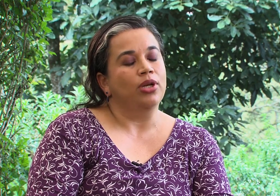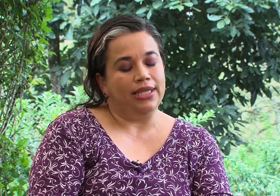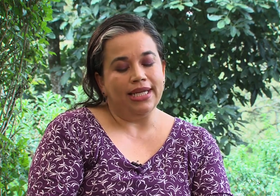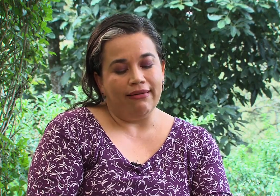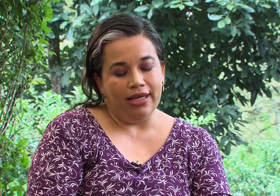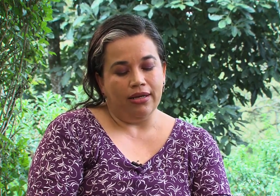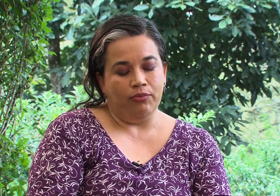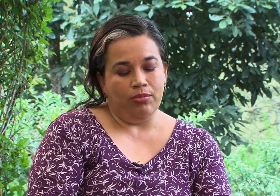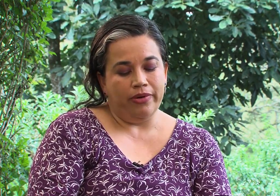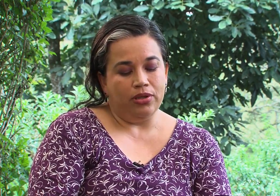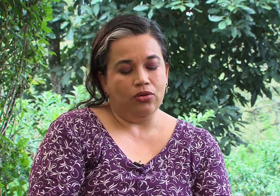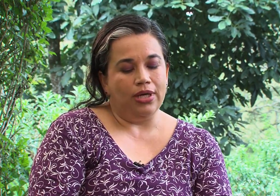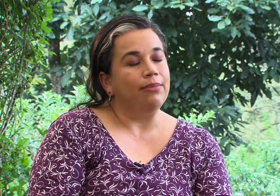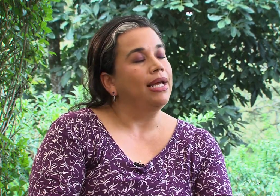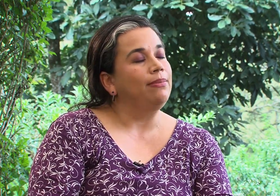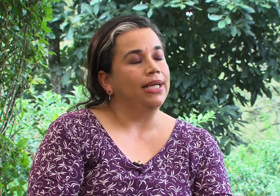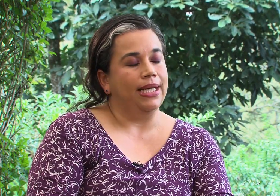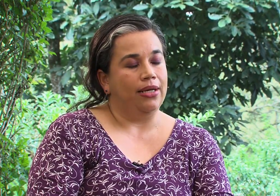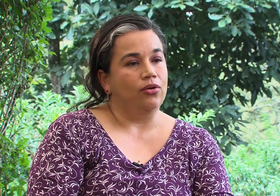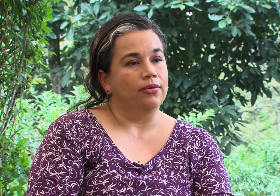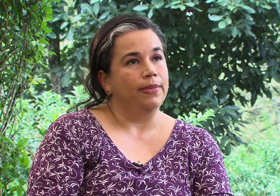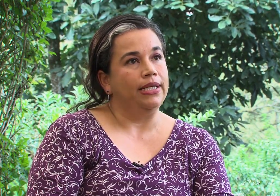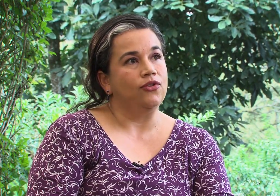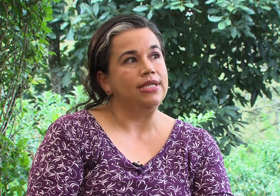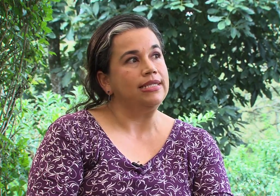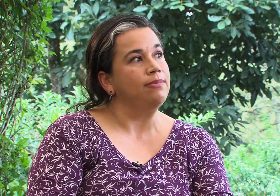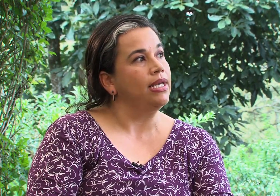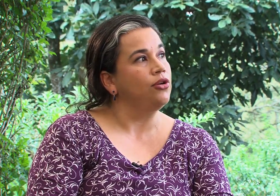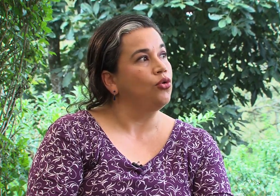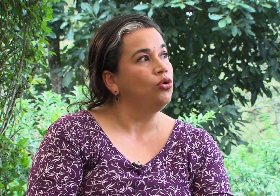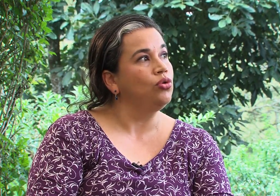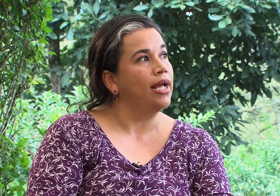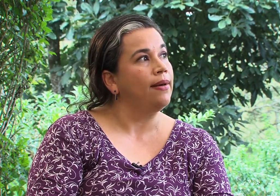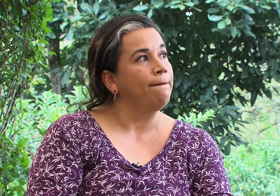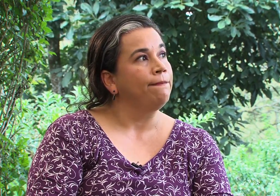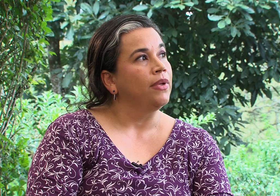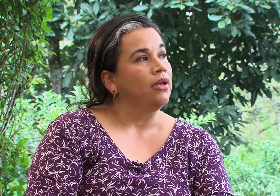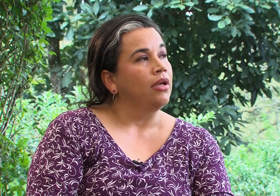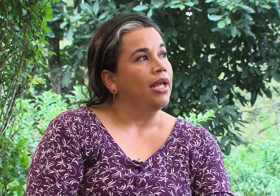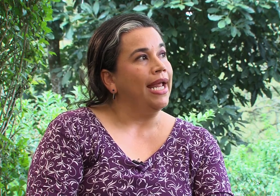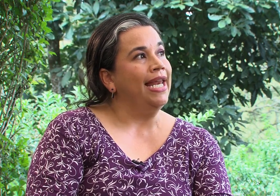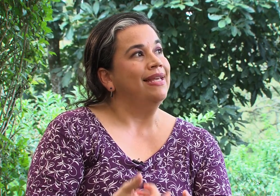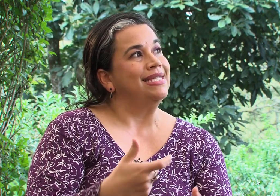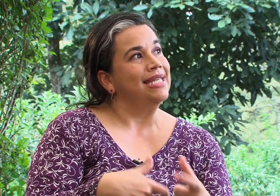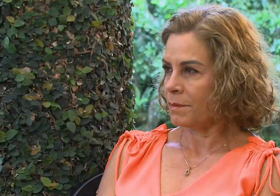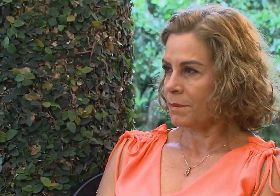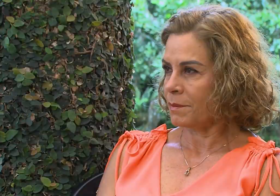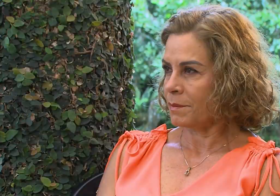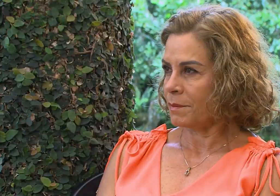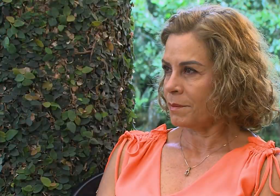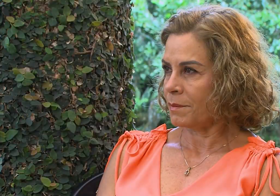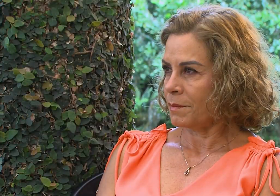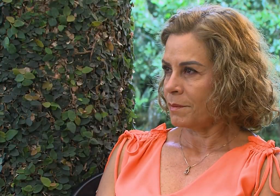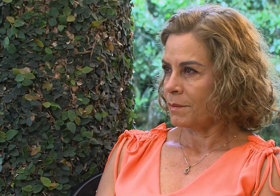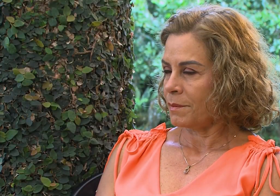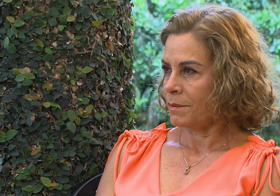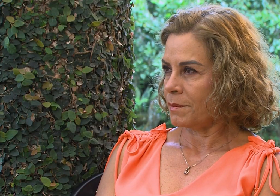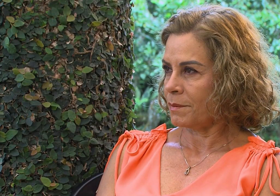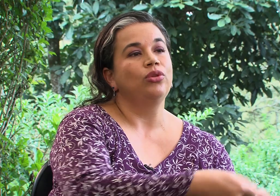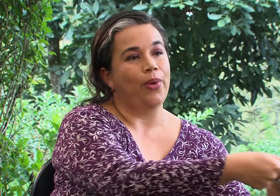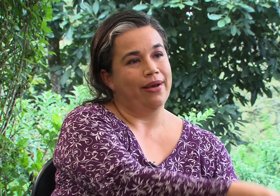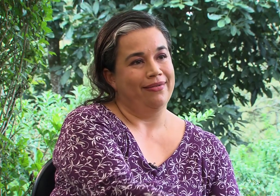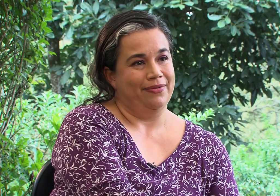sutil porque tiene que ver, vuelvo y repito, con el tema del imaginario, ¿verdad? Entonces, en este imaginario cultural, el deseo se instala